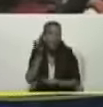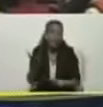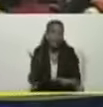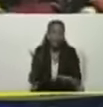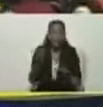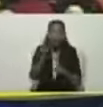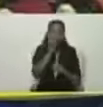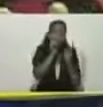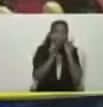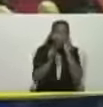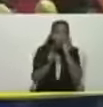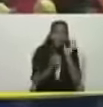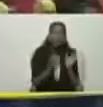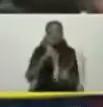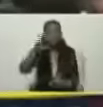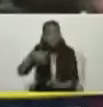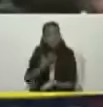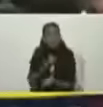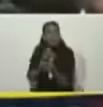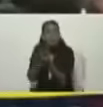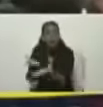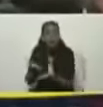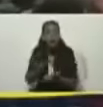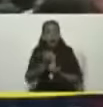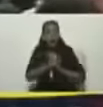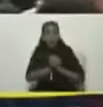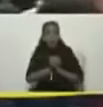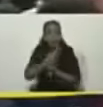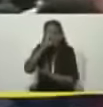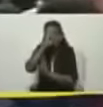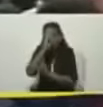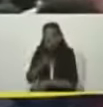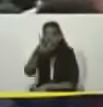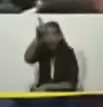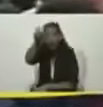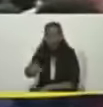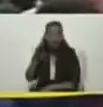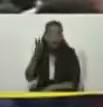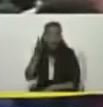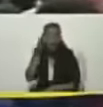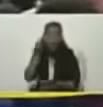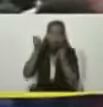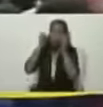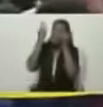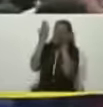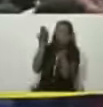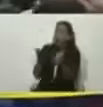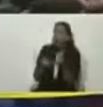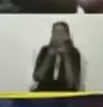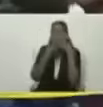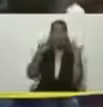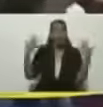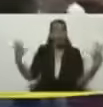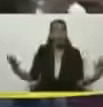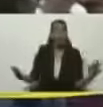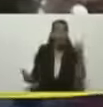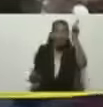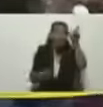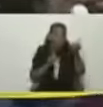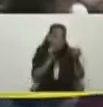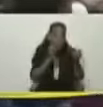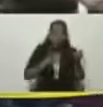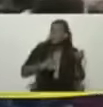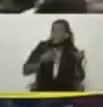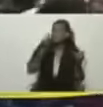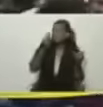los hombres nos sumemos con amor, con respeto, con admiración, porque uno lo que puede sentir